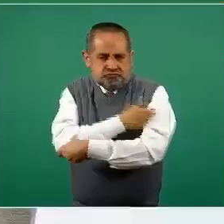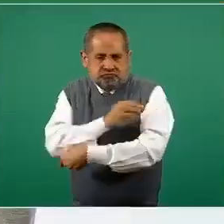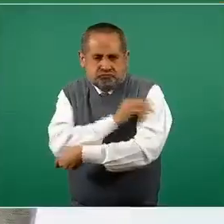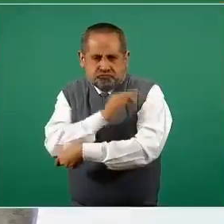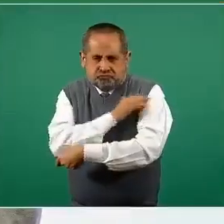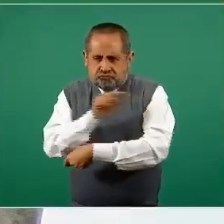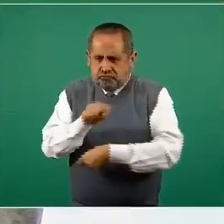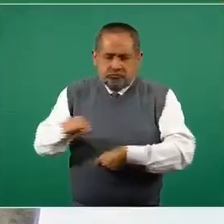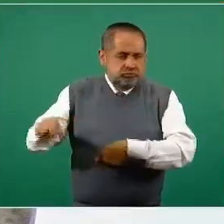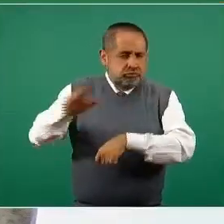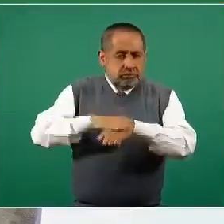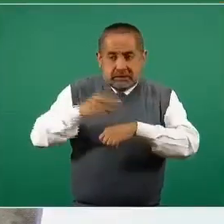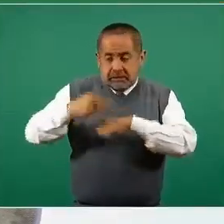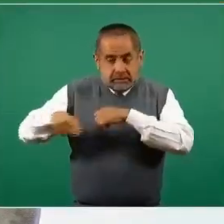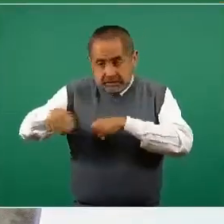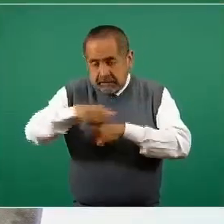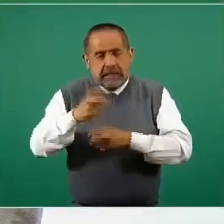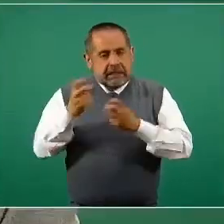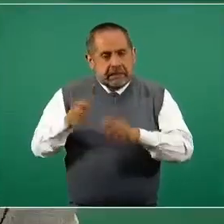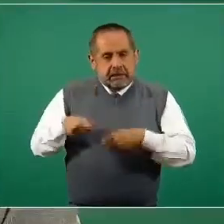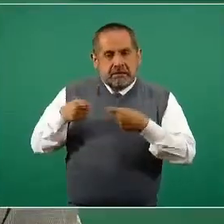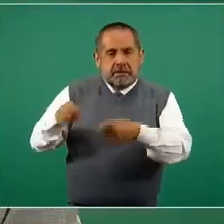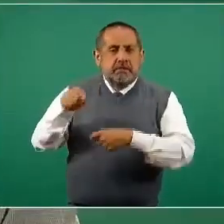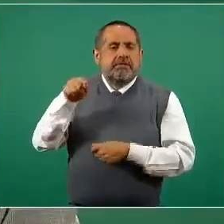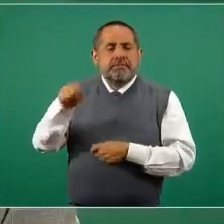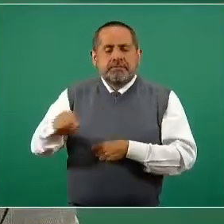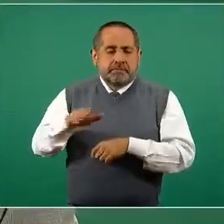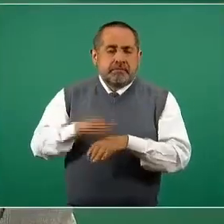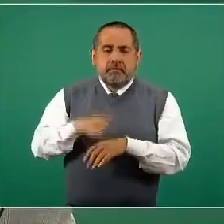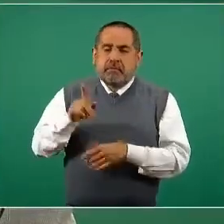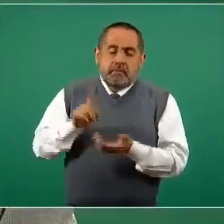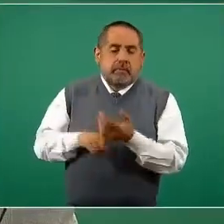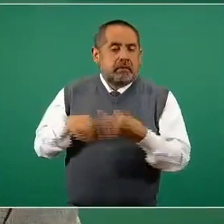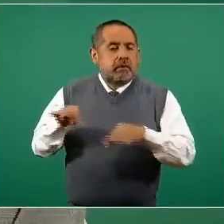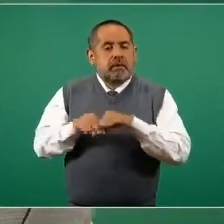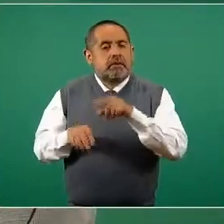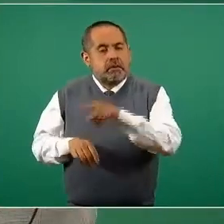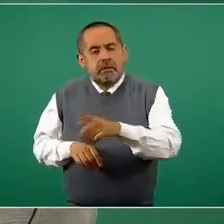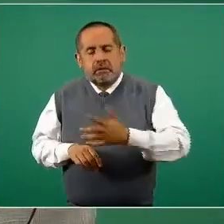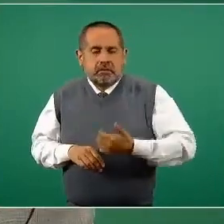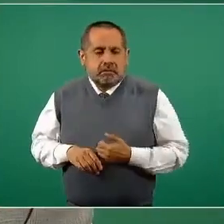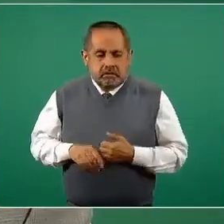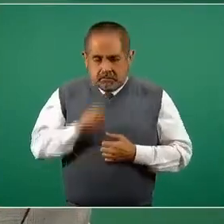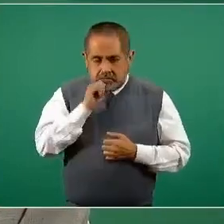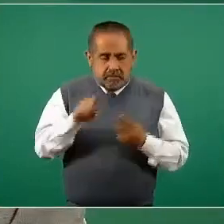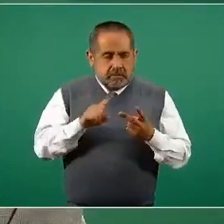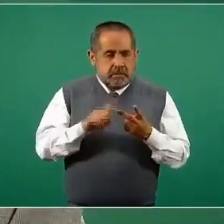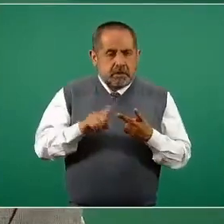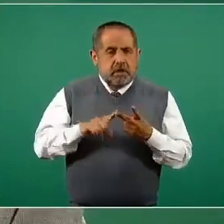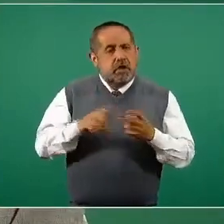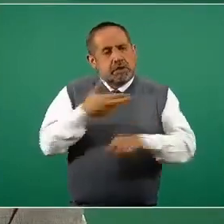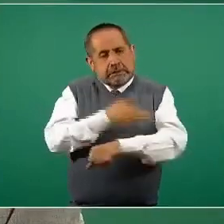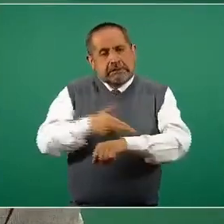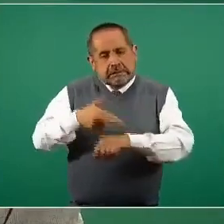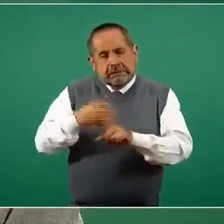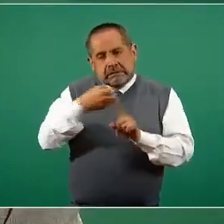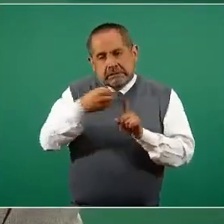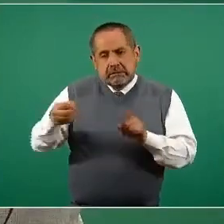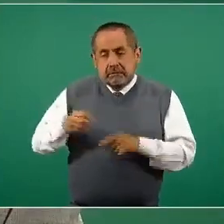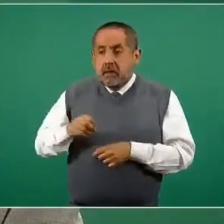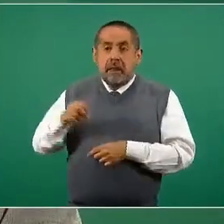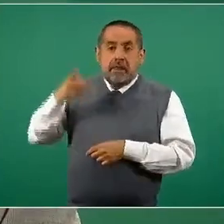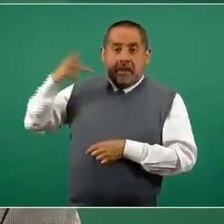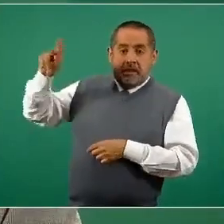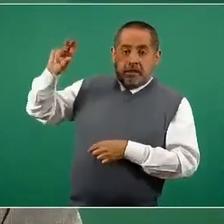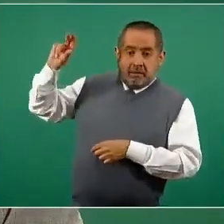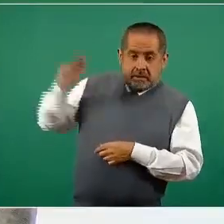personas en mayor riesgo y al mismo tiempo con mayor vulnerabilidad social. Y lo segundo, la logística. La vacuna